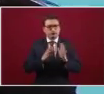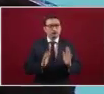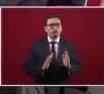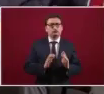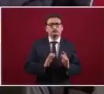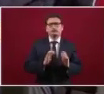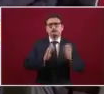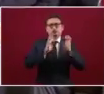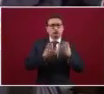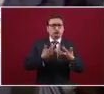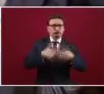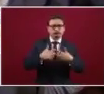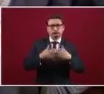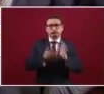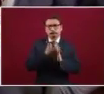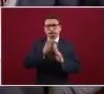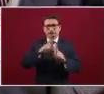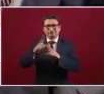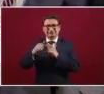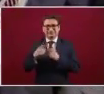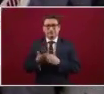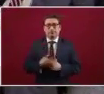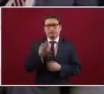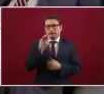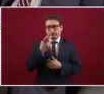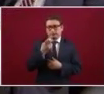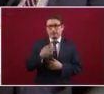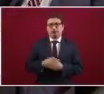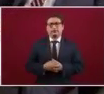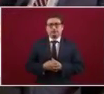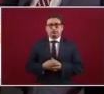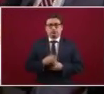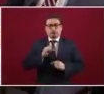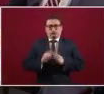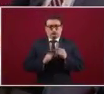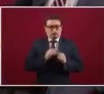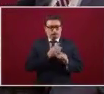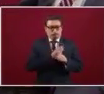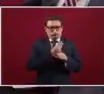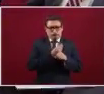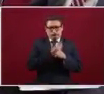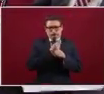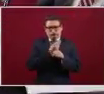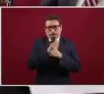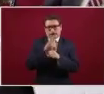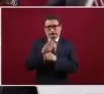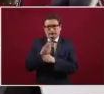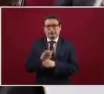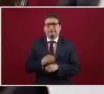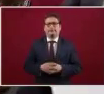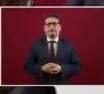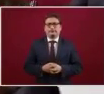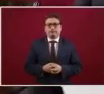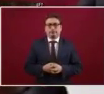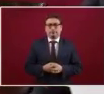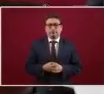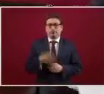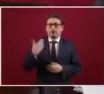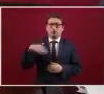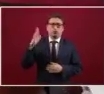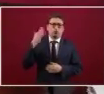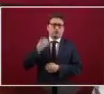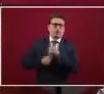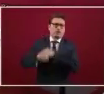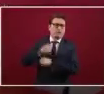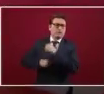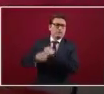se licitaron y se van construyendo la refinería al mismo tiempo como se hizo en otros años. Y cuando